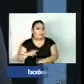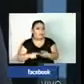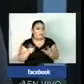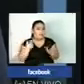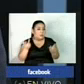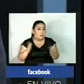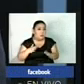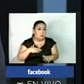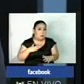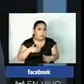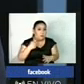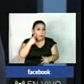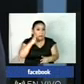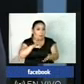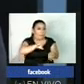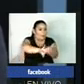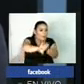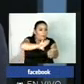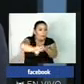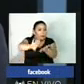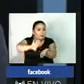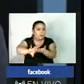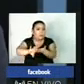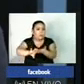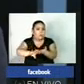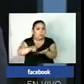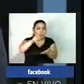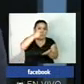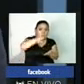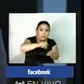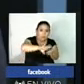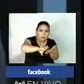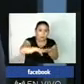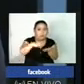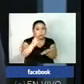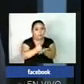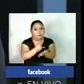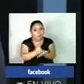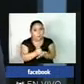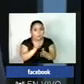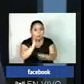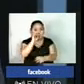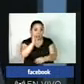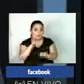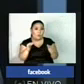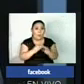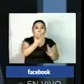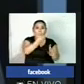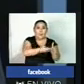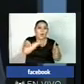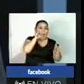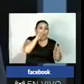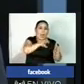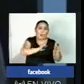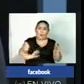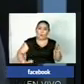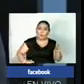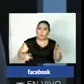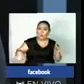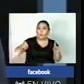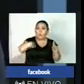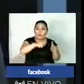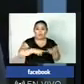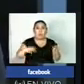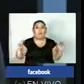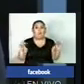de constante son los gastos los gastos los pagos de los impuestos como se dice en buen salvadoreño mucha mucha gente así